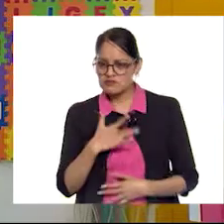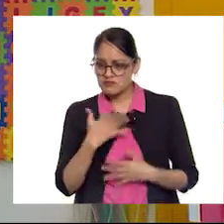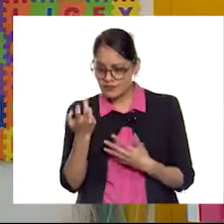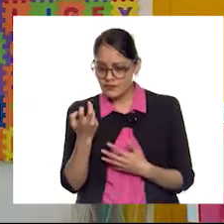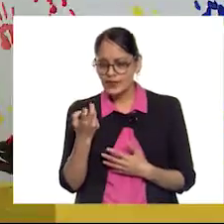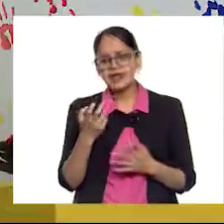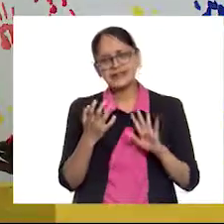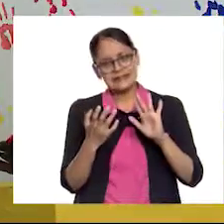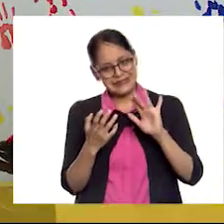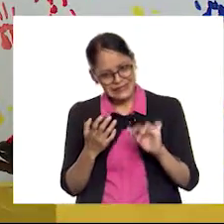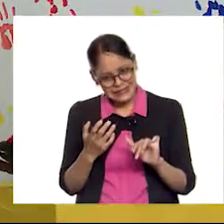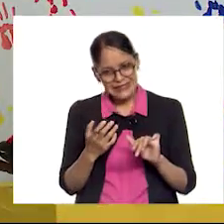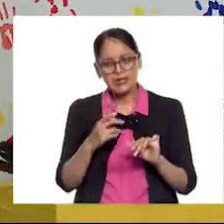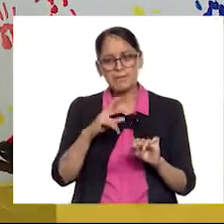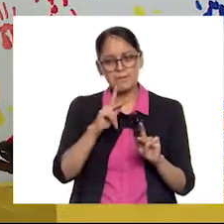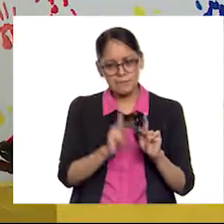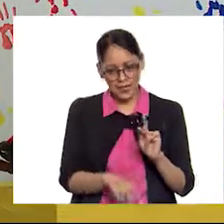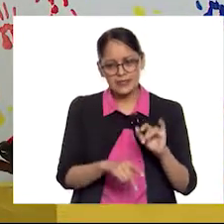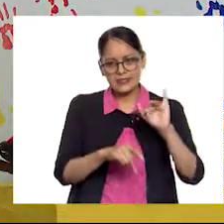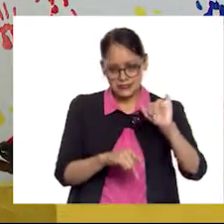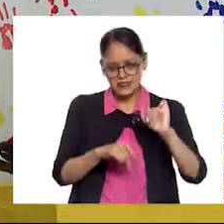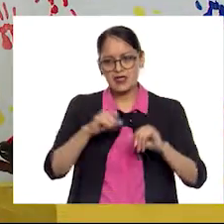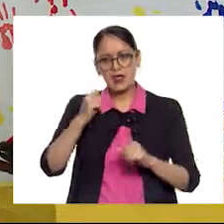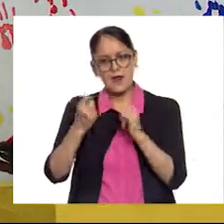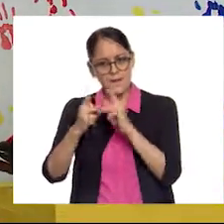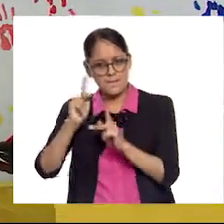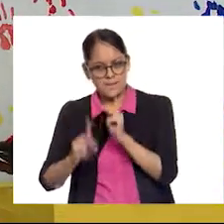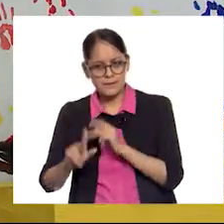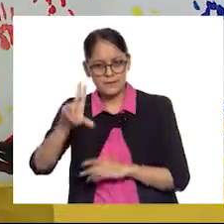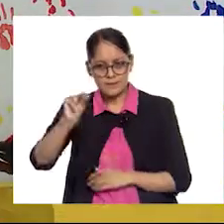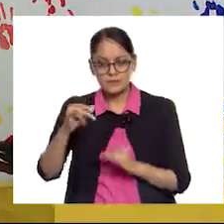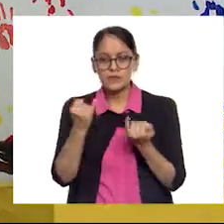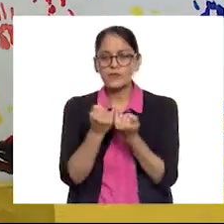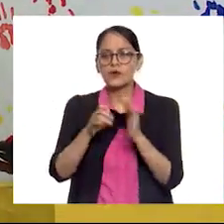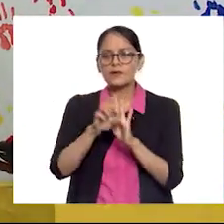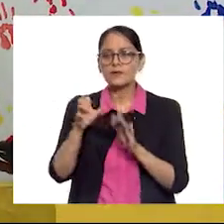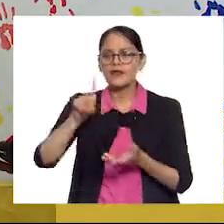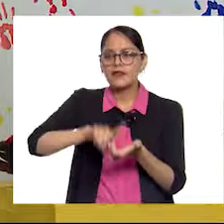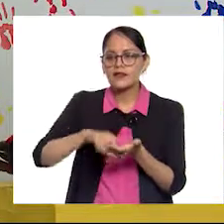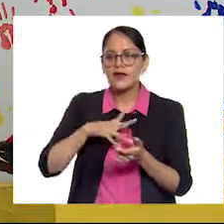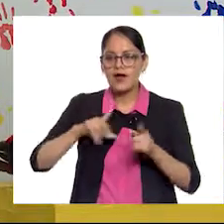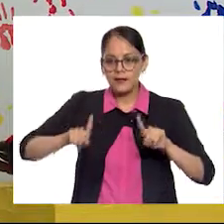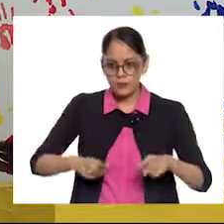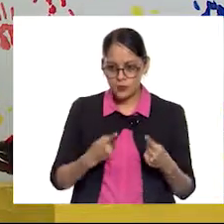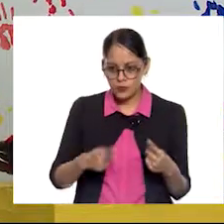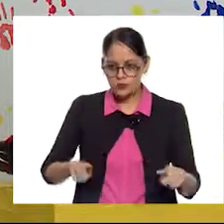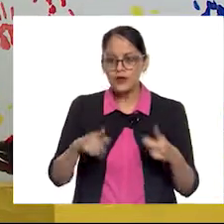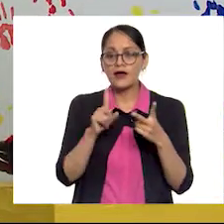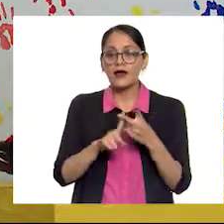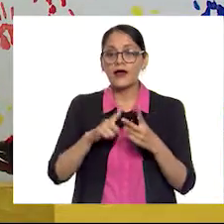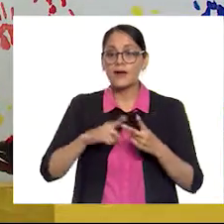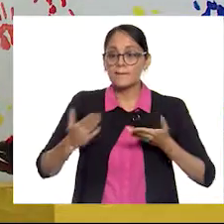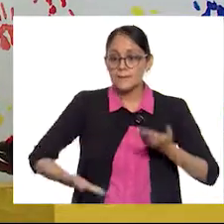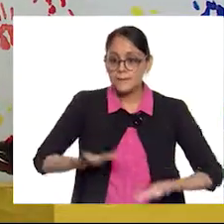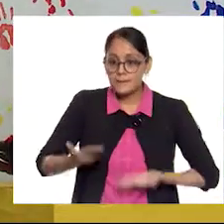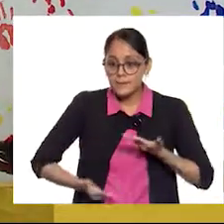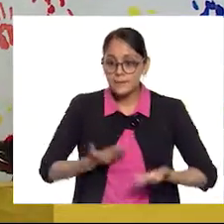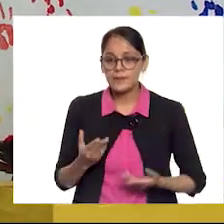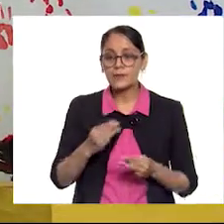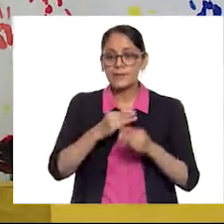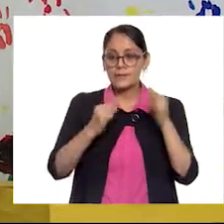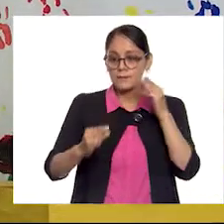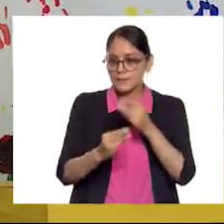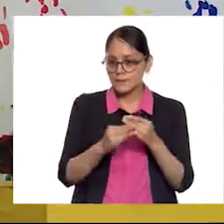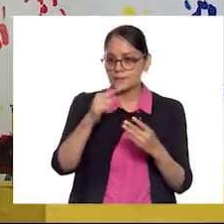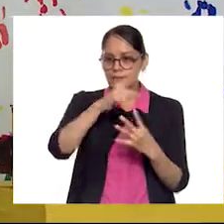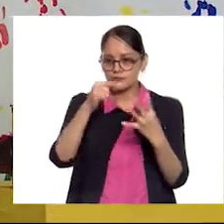Exacto, parte sí y parte no. ¿Qué? Porque también podemos tener otros elementos como música, como pasos de baile, como materiales,